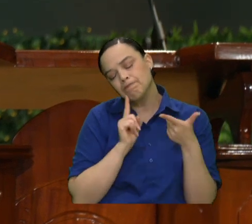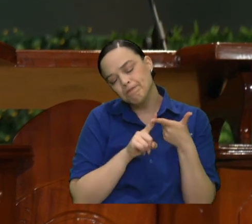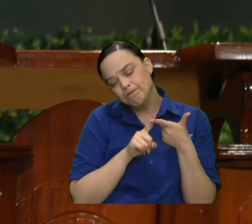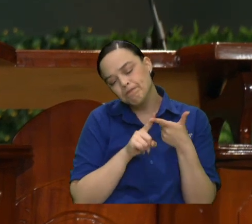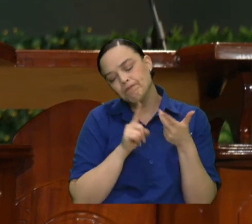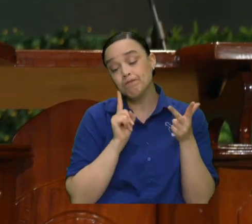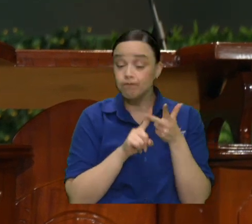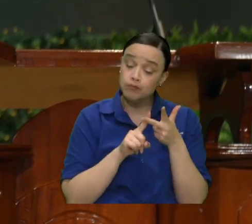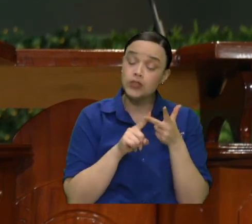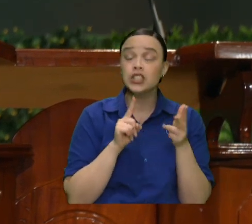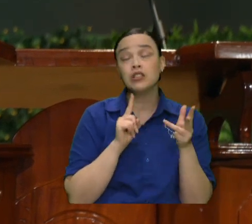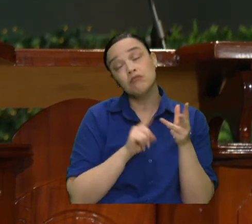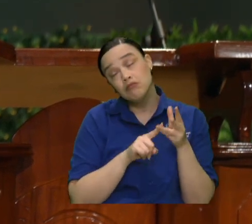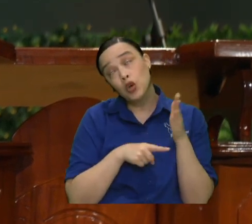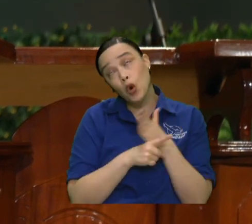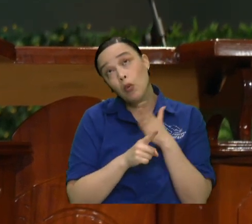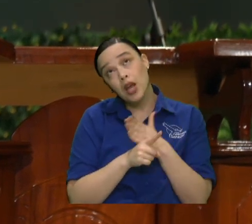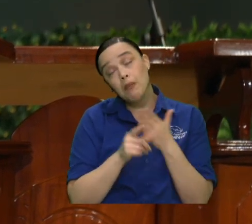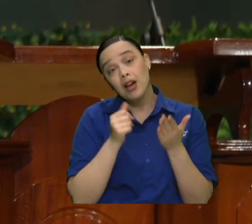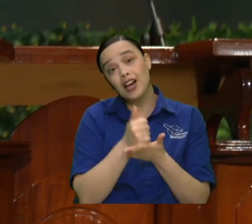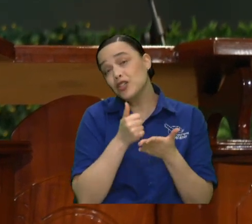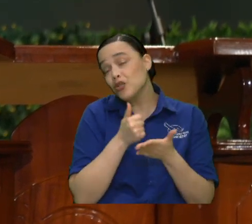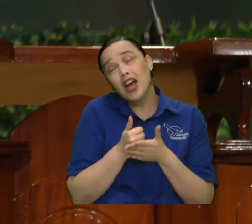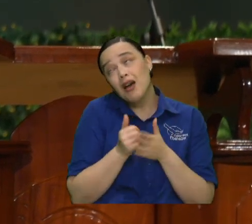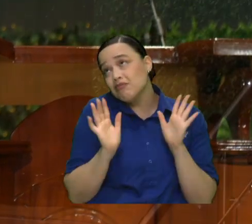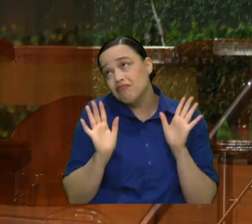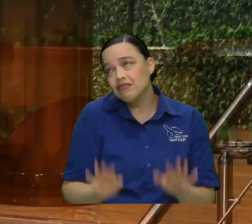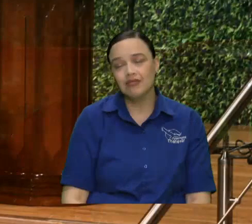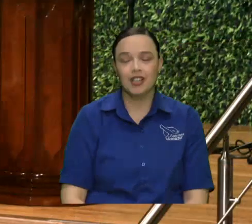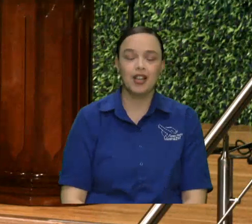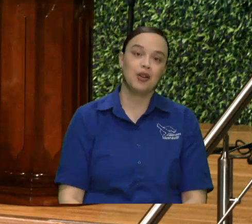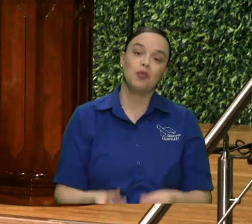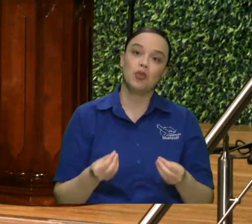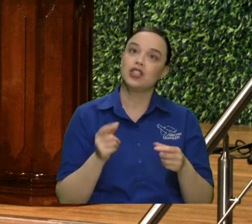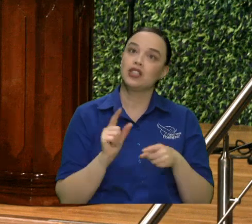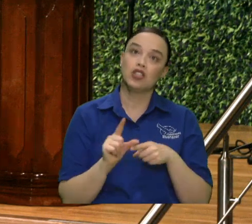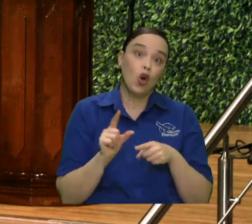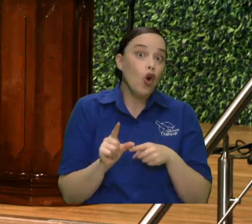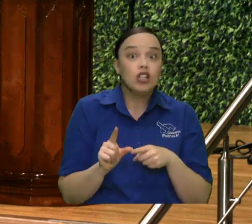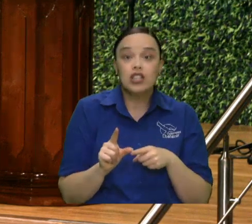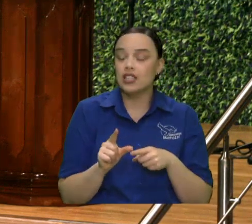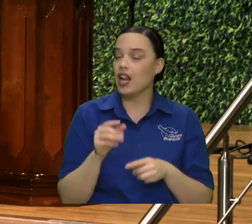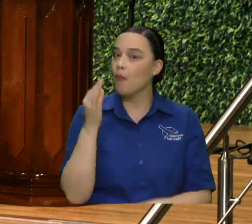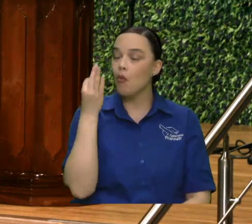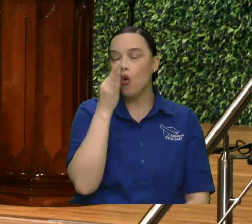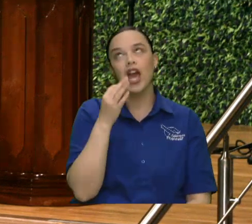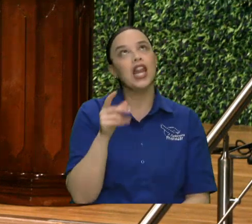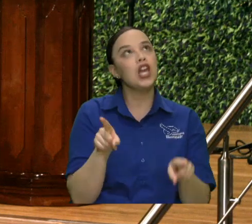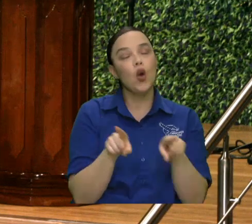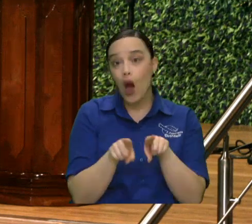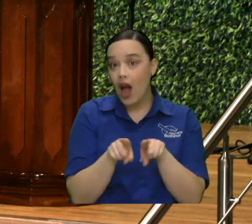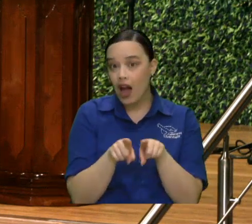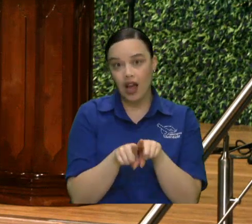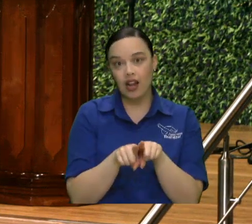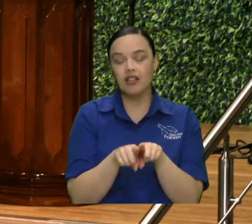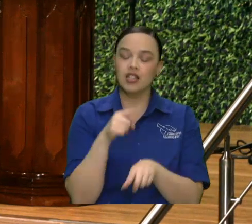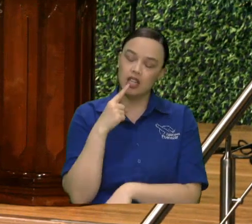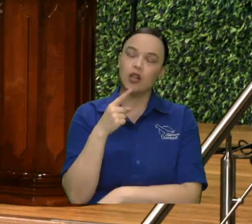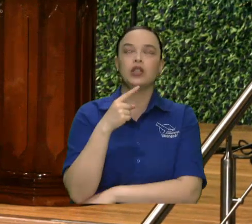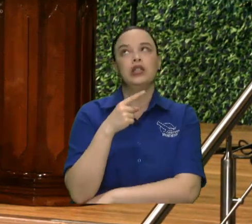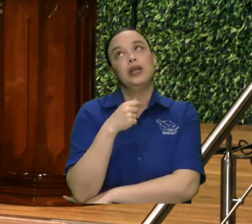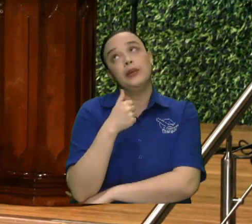tengo el otro ayúdame ya me muero etcétera un montón de cosas y ella lo mismo de decir bueno